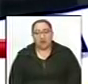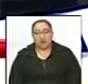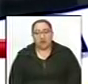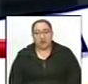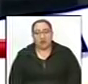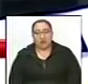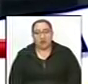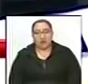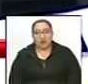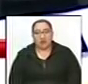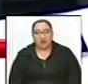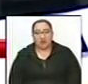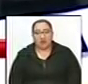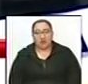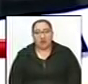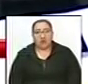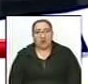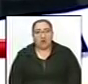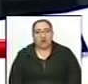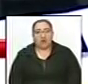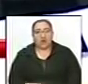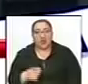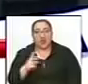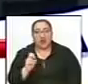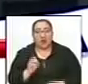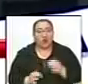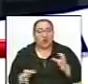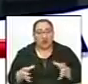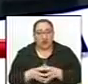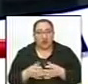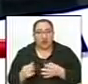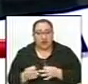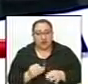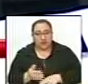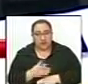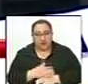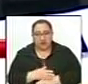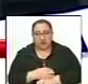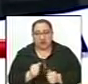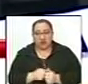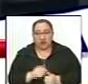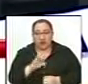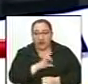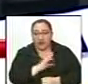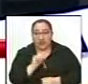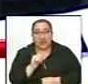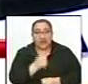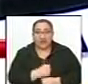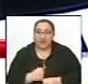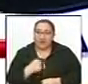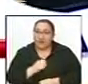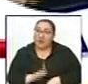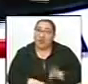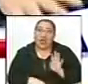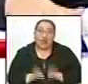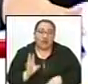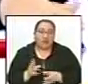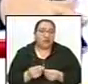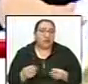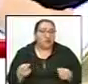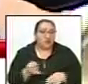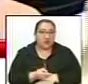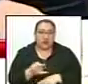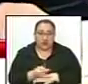siguiente. Existen, este es un proceso jurisdiccional como se ha precisado, esto tiene que ver la Fiscalía, y lamentablemente a veces